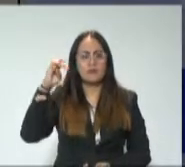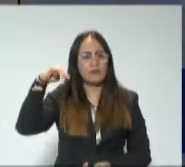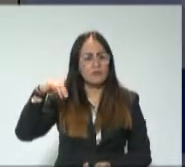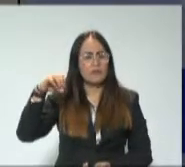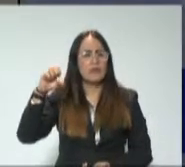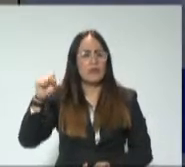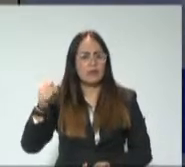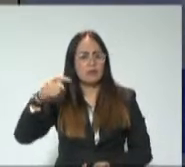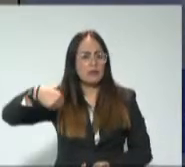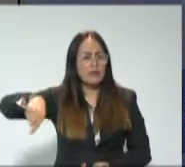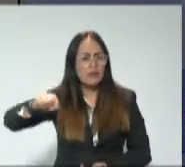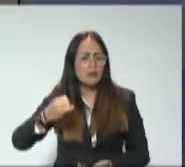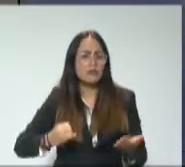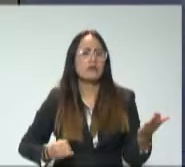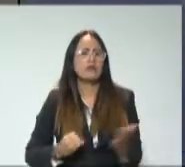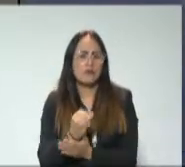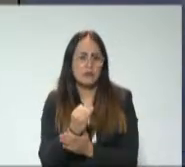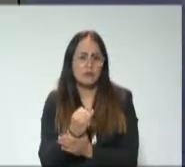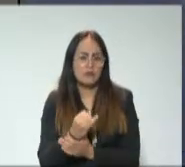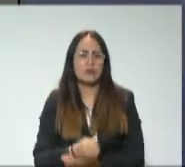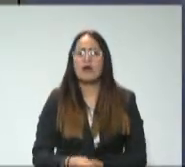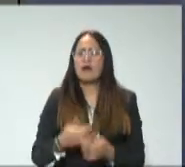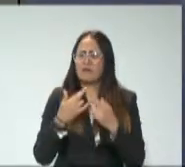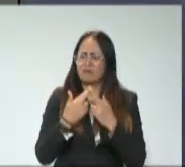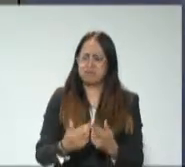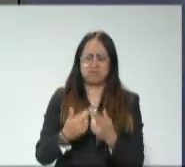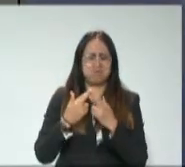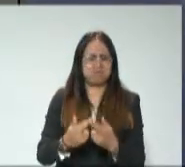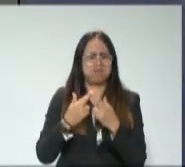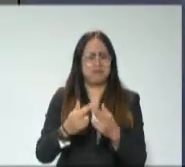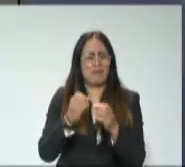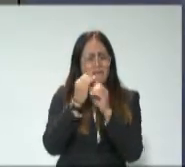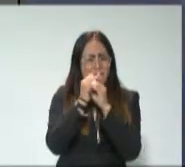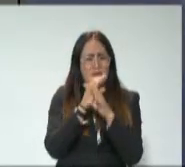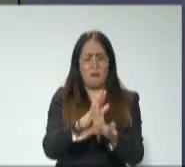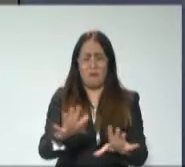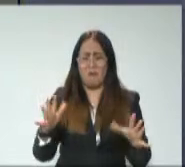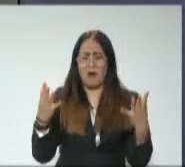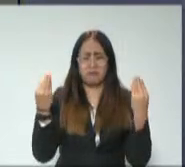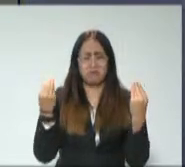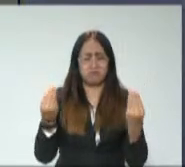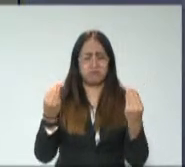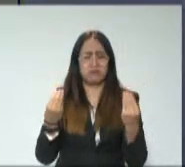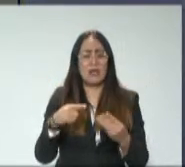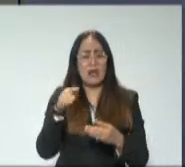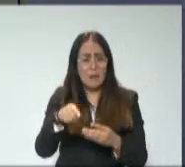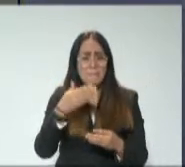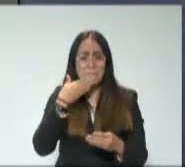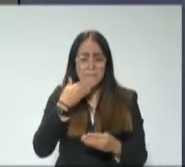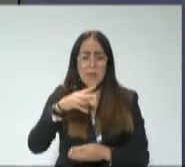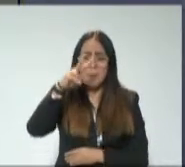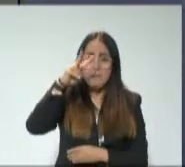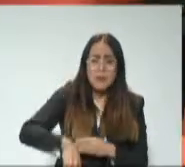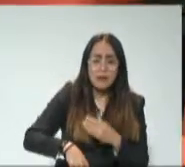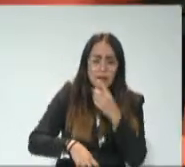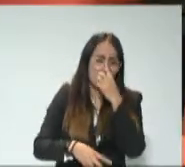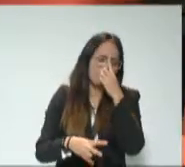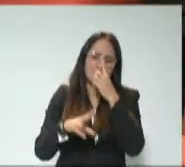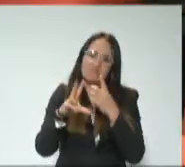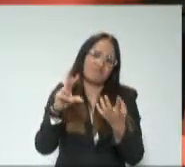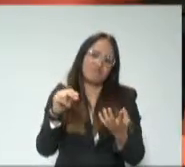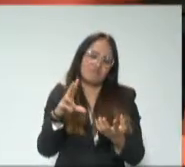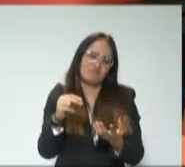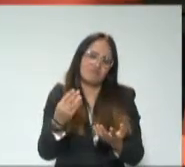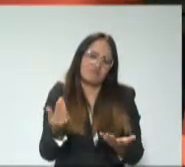ha determinado como la sobreabundancia de información mucha de ella no verificable y mucha de ella no de calidad